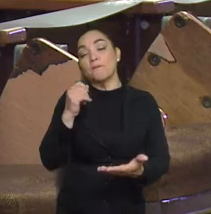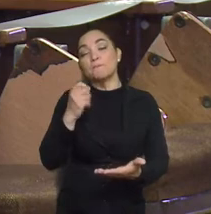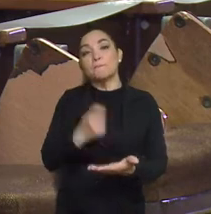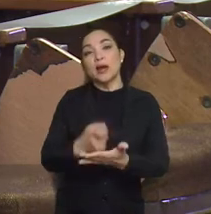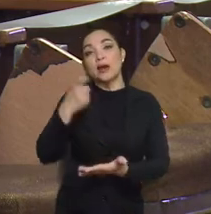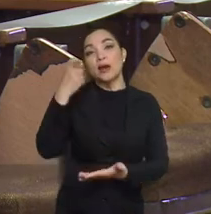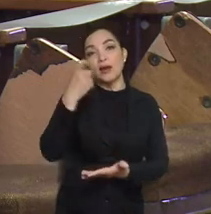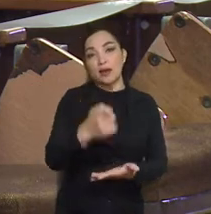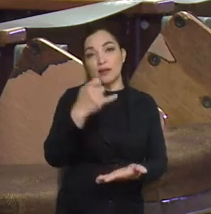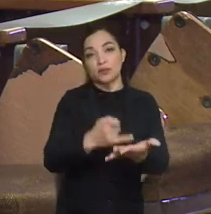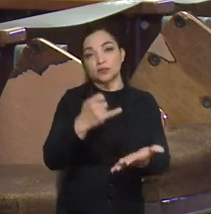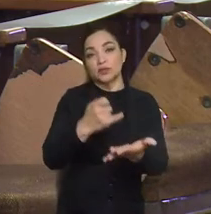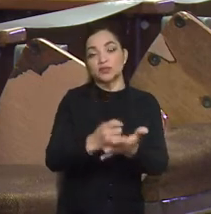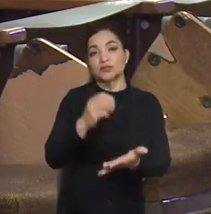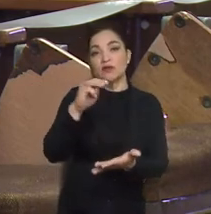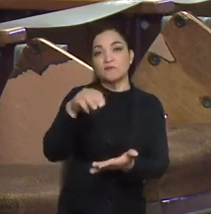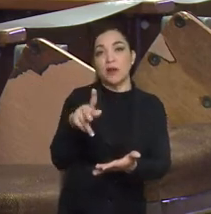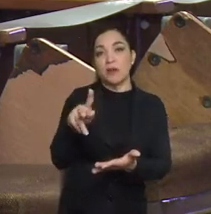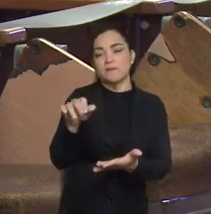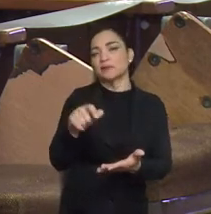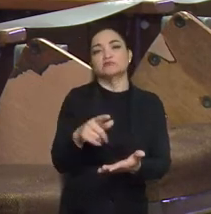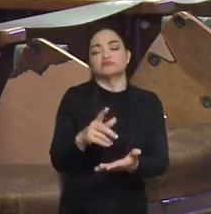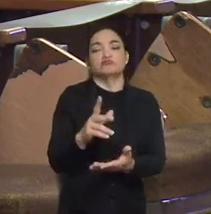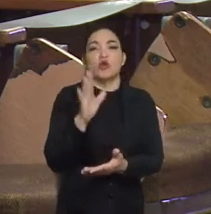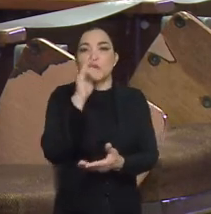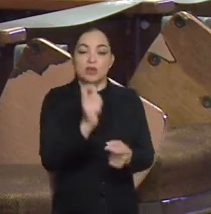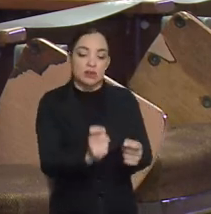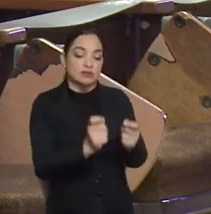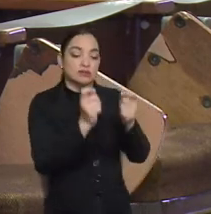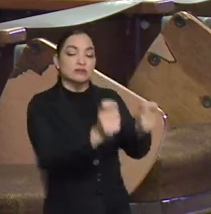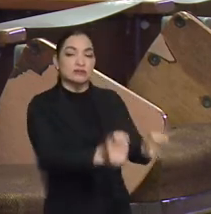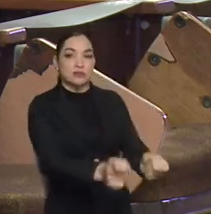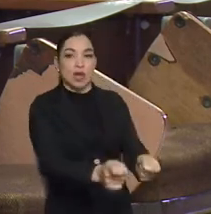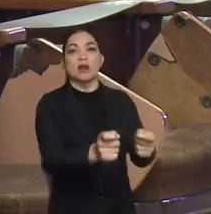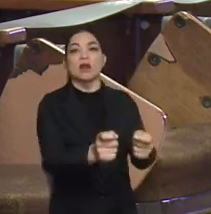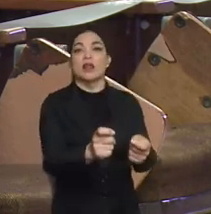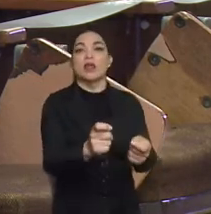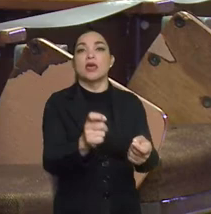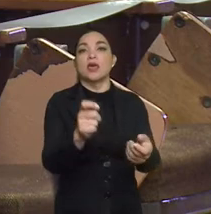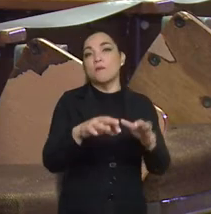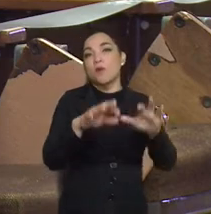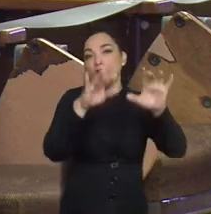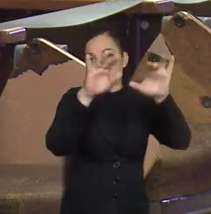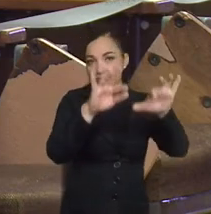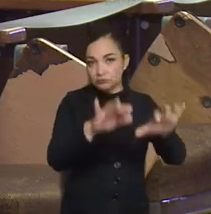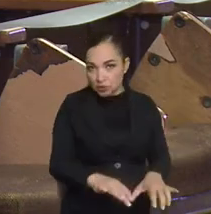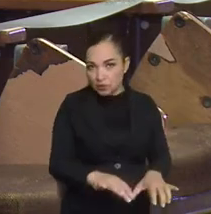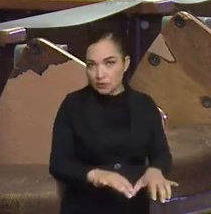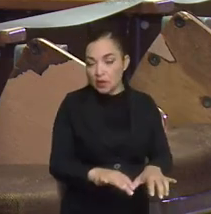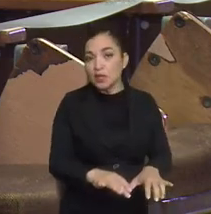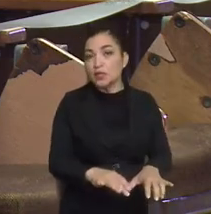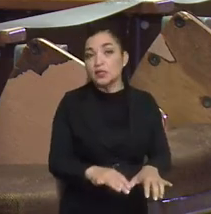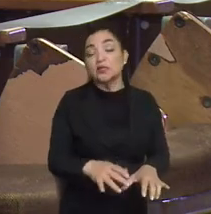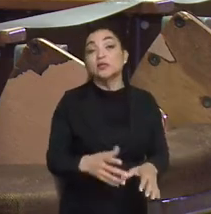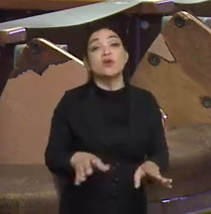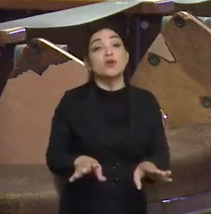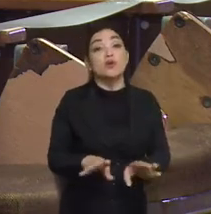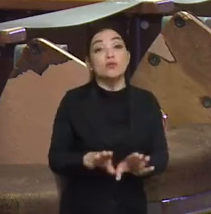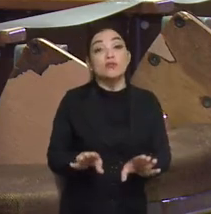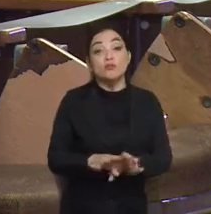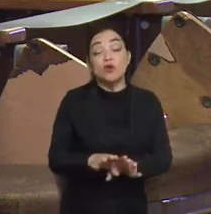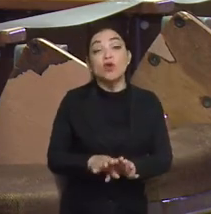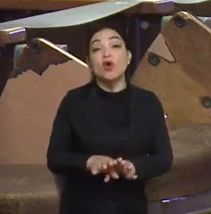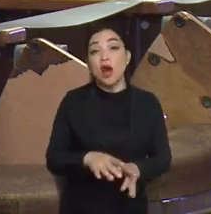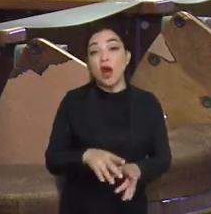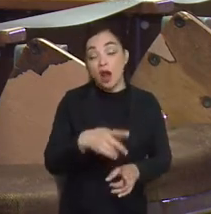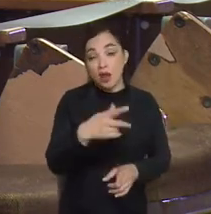No se le puede dar escritura urbana a estas personas porque son zona federal marítimo terrestre, pero lo están haciendo mediante algunas tácticas. Esto nos lo